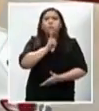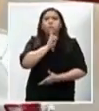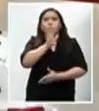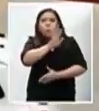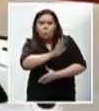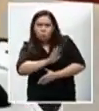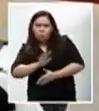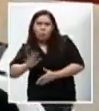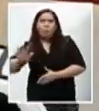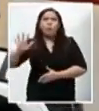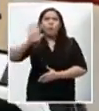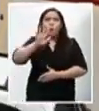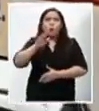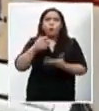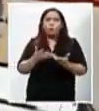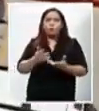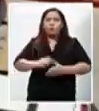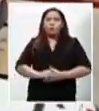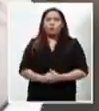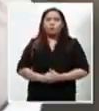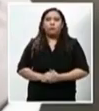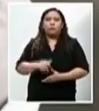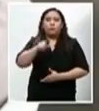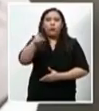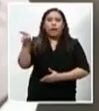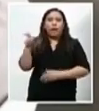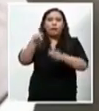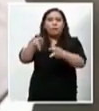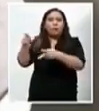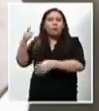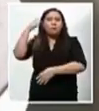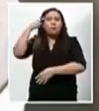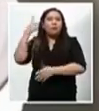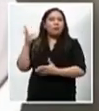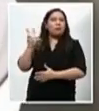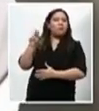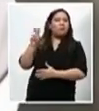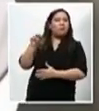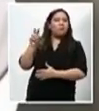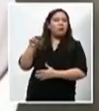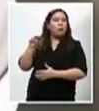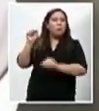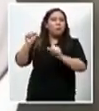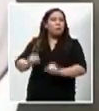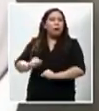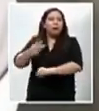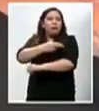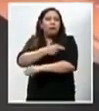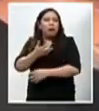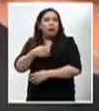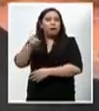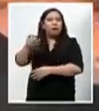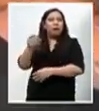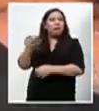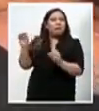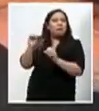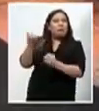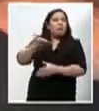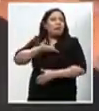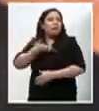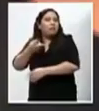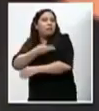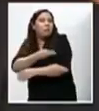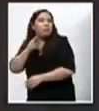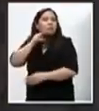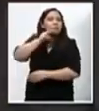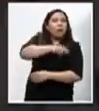país. Vean, nos dijeron que no se iba a poder. Otros hasta deseaban que fracasáramos, que no habían vacunas, que era un